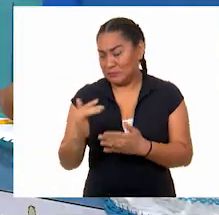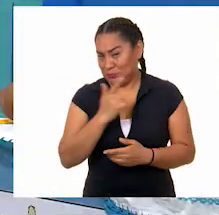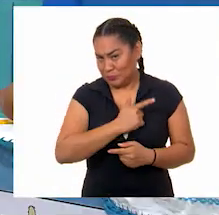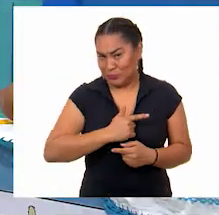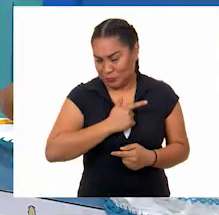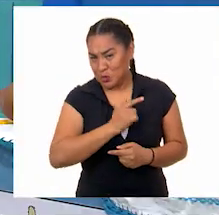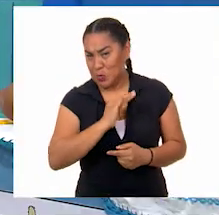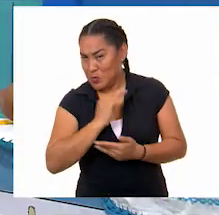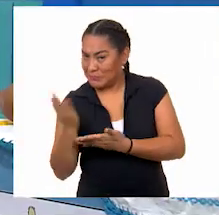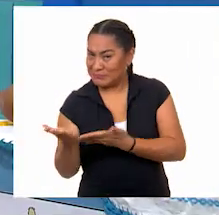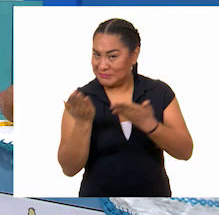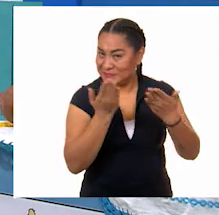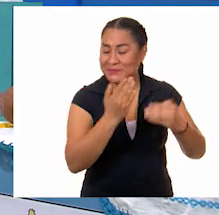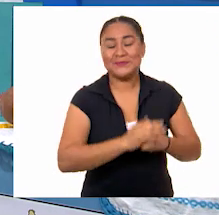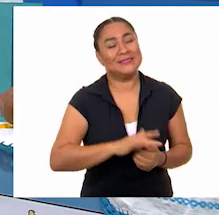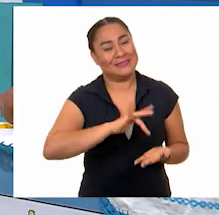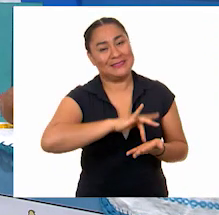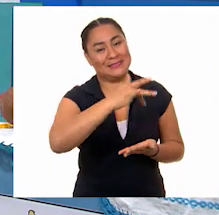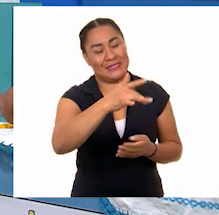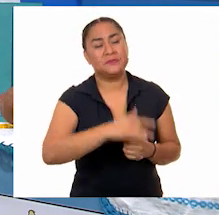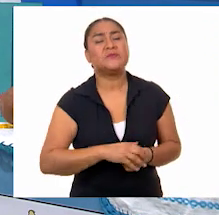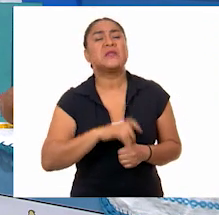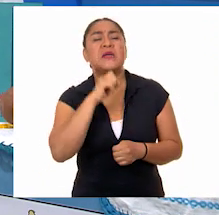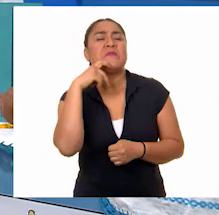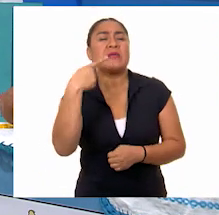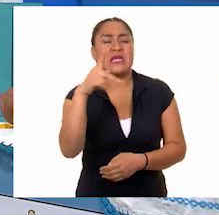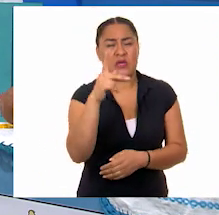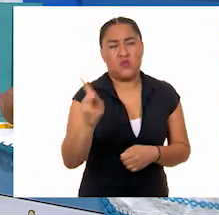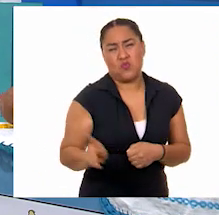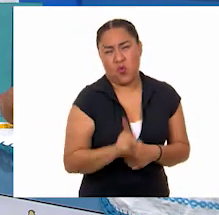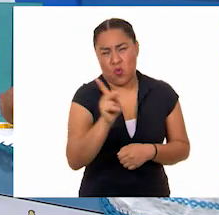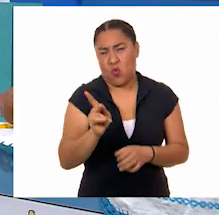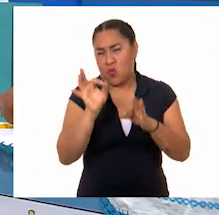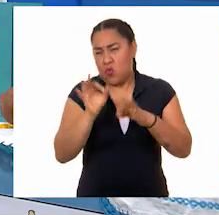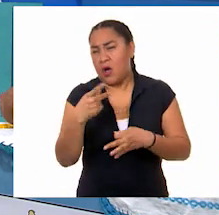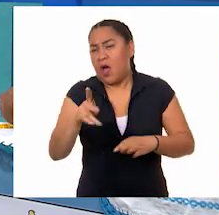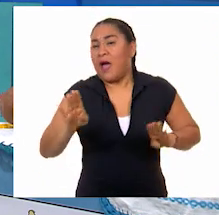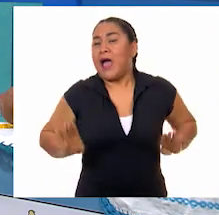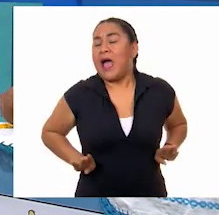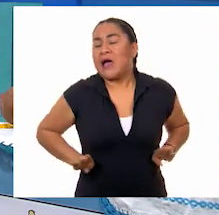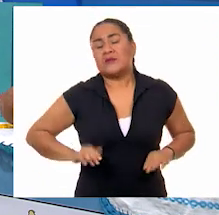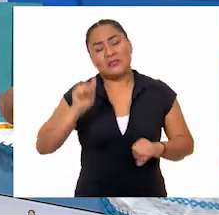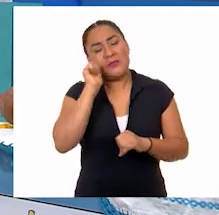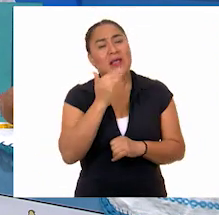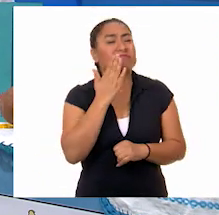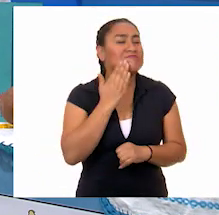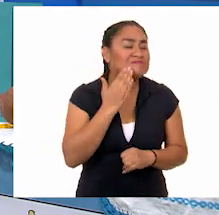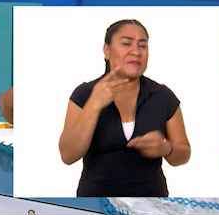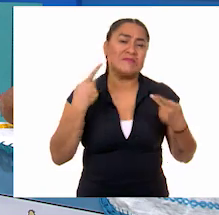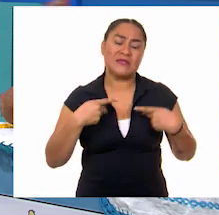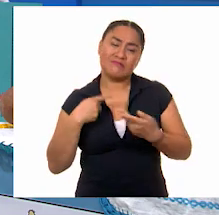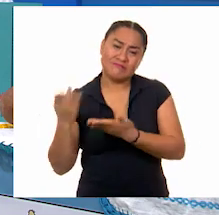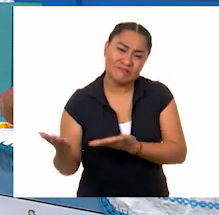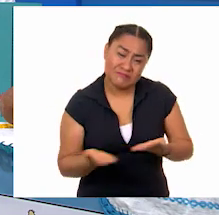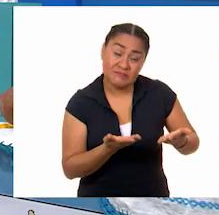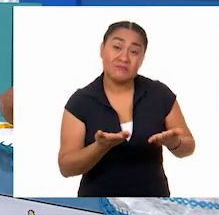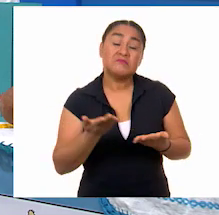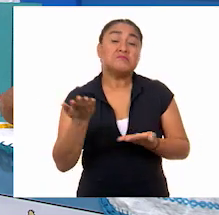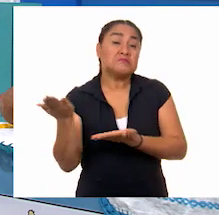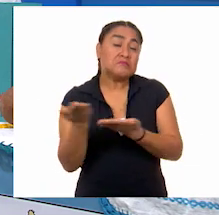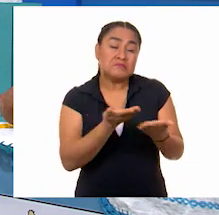te recibiremos allá. Gracias, maestro. Una de las características de los pueblos originarios es su hospitalidad, de su gente, alimento y